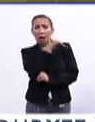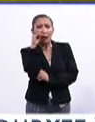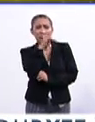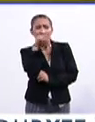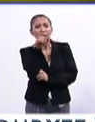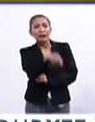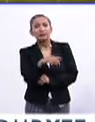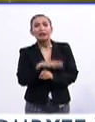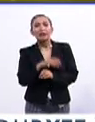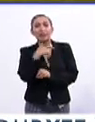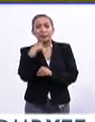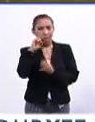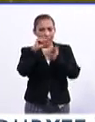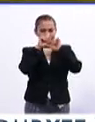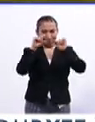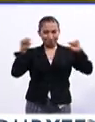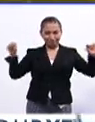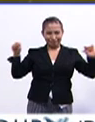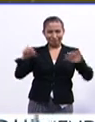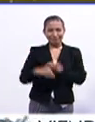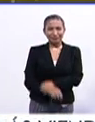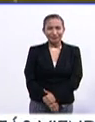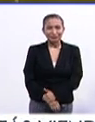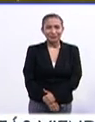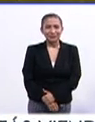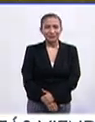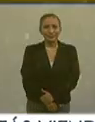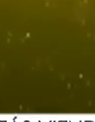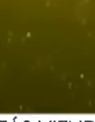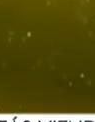gratuita en la página que aparece en pantalla